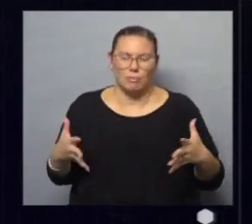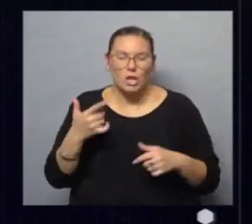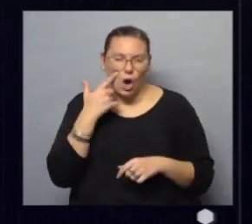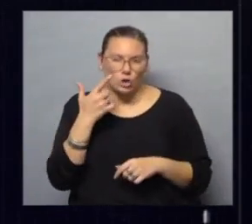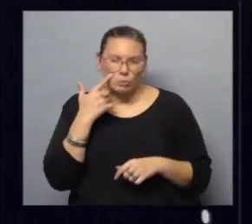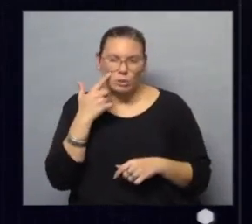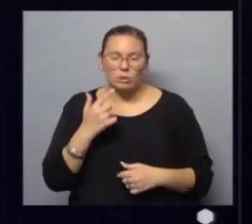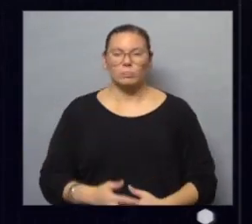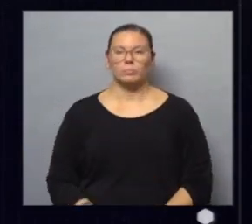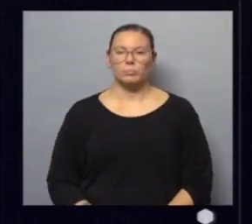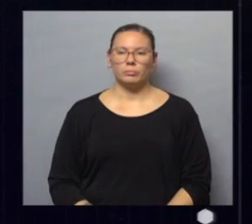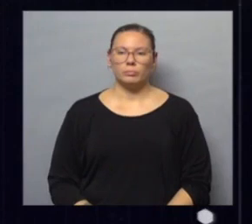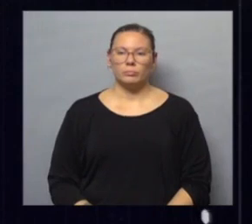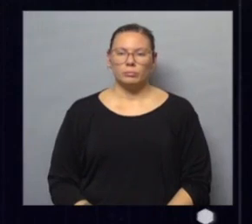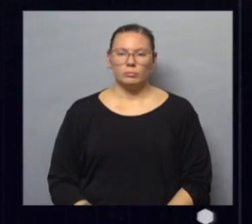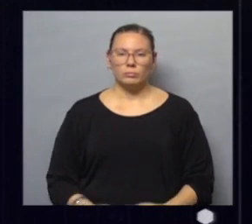conocimiento.